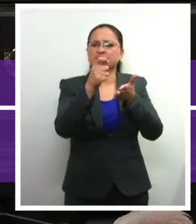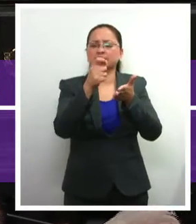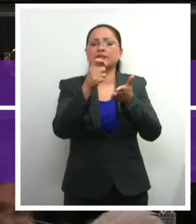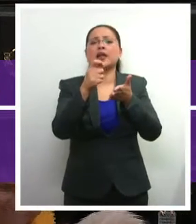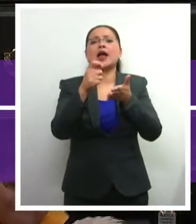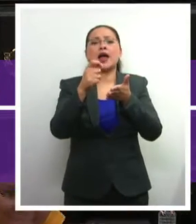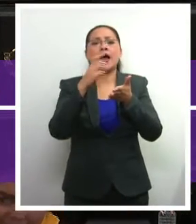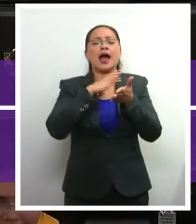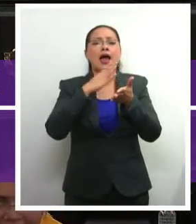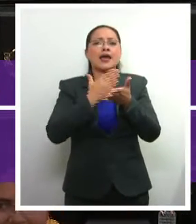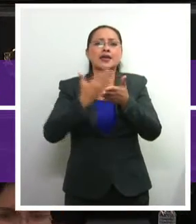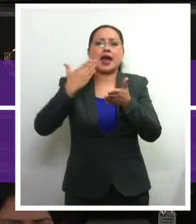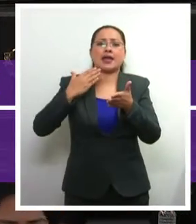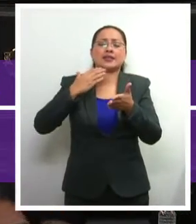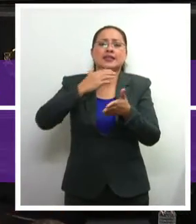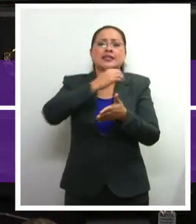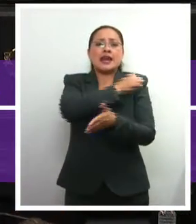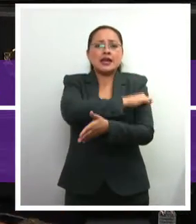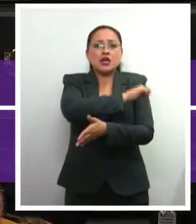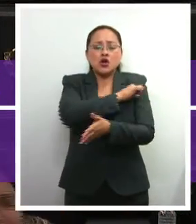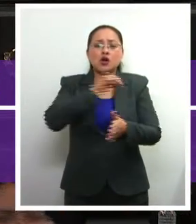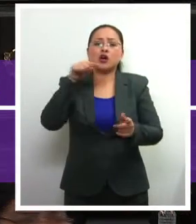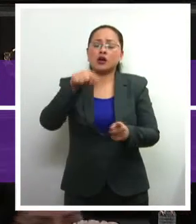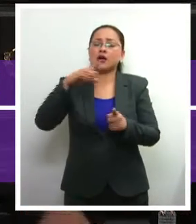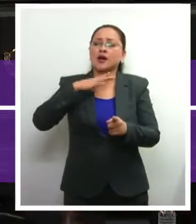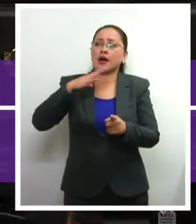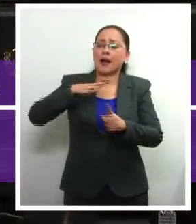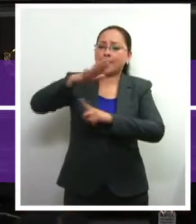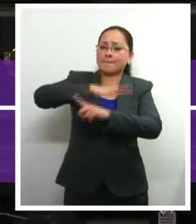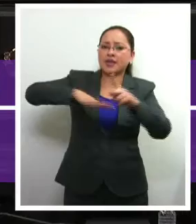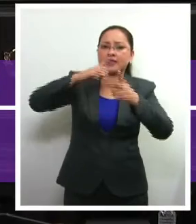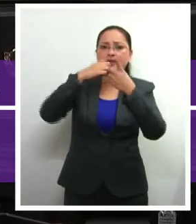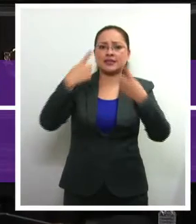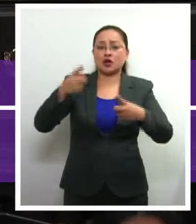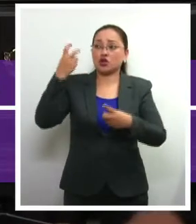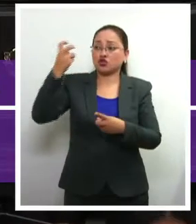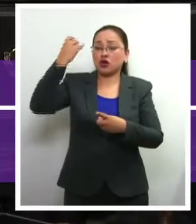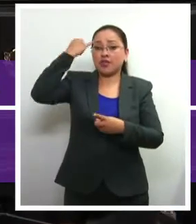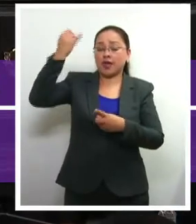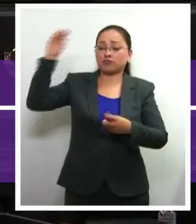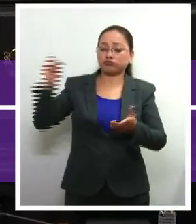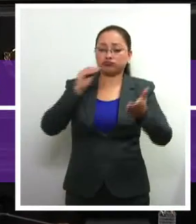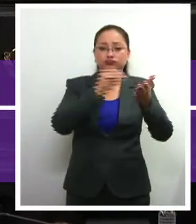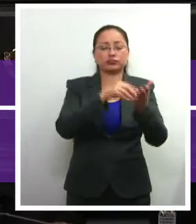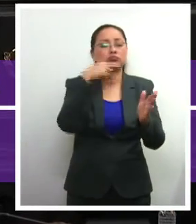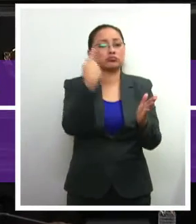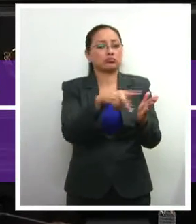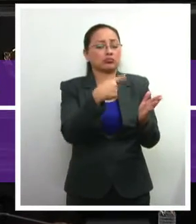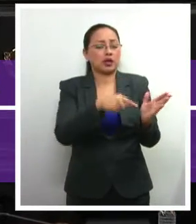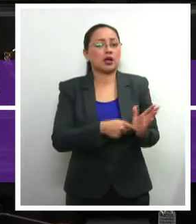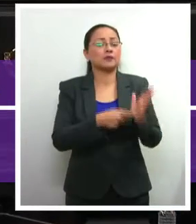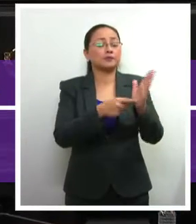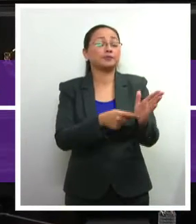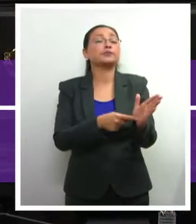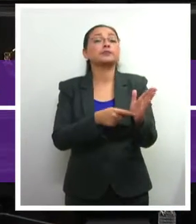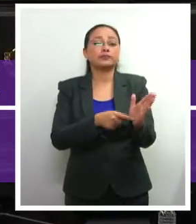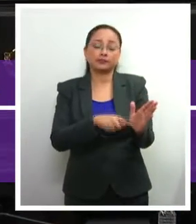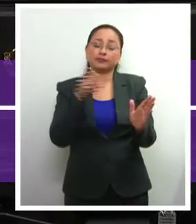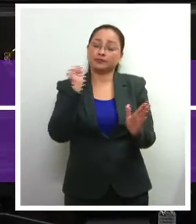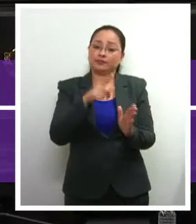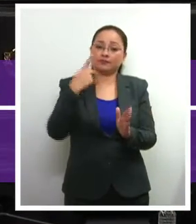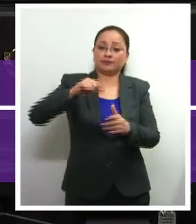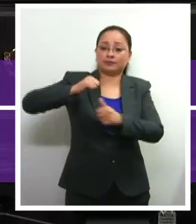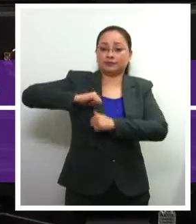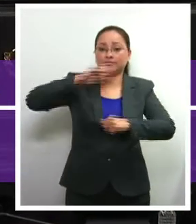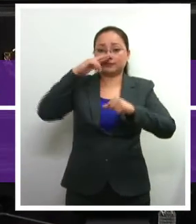Declaración de Río de Janeiro sobre el medio ambiente y desarrollo y pone en clara perspectiva de las autoridades una